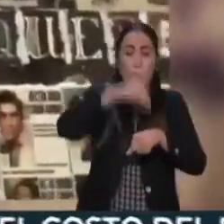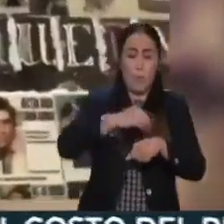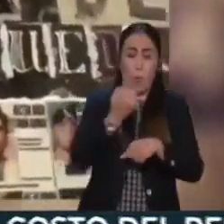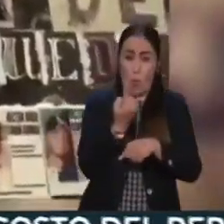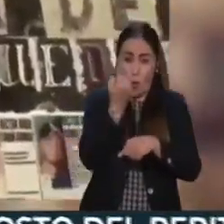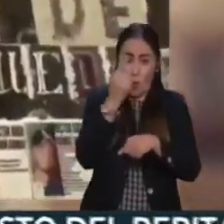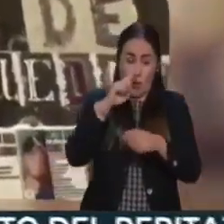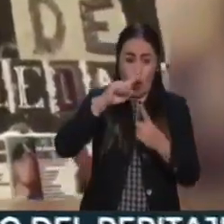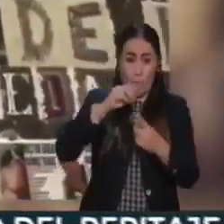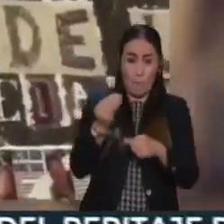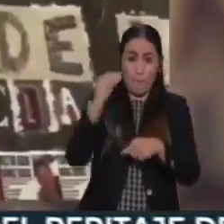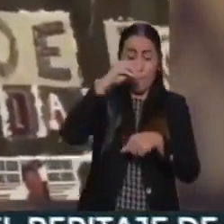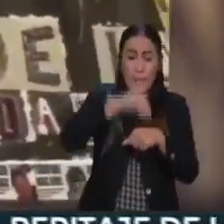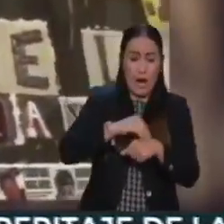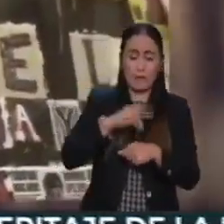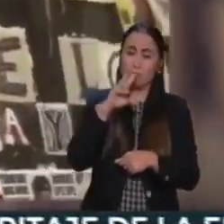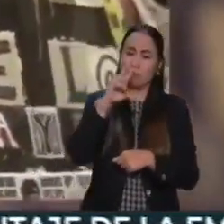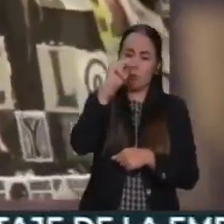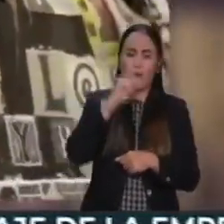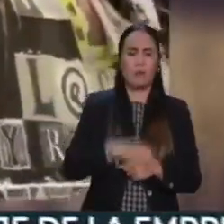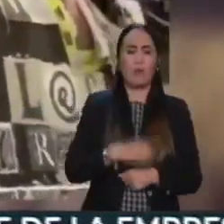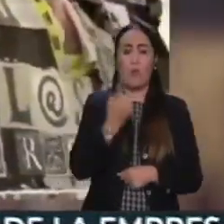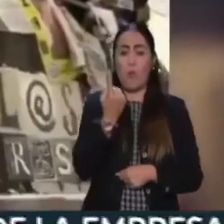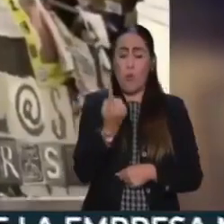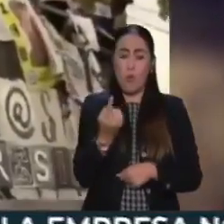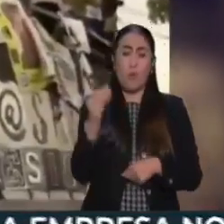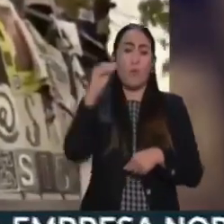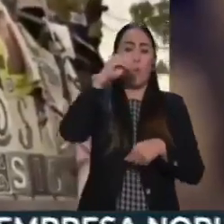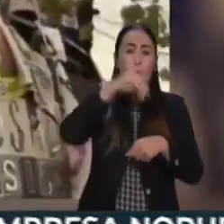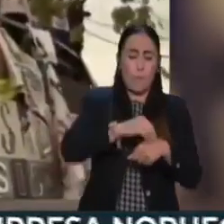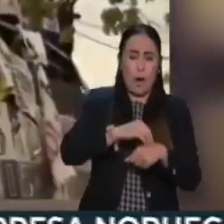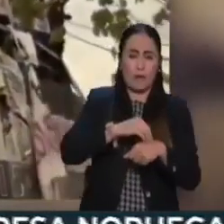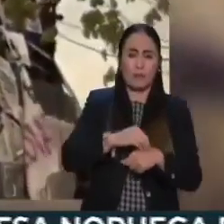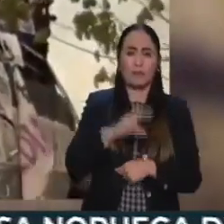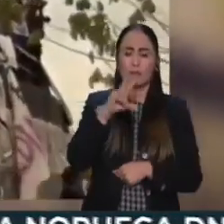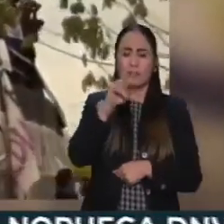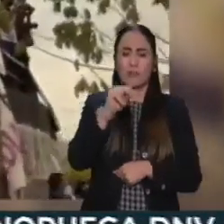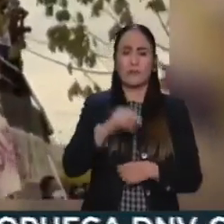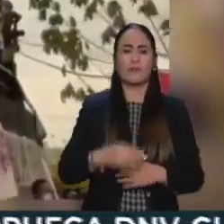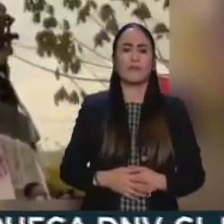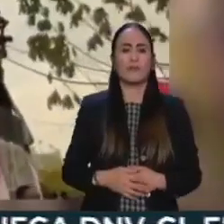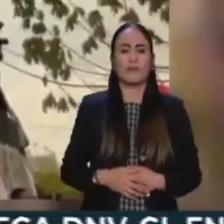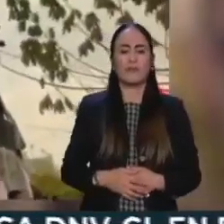uno más, ni uno más. ¡Ni uno más! ¡Ni uno más!